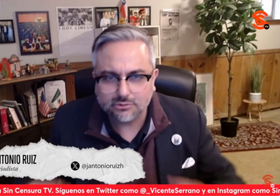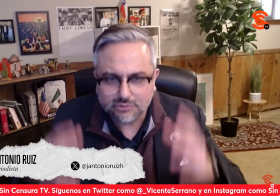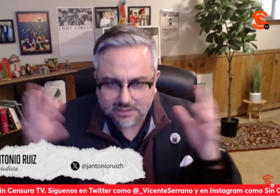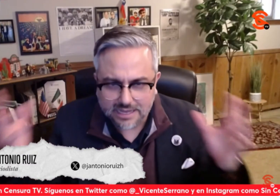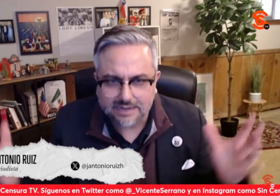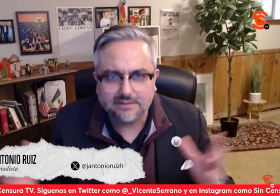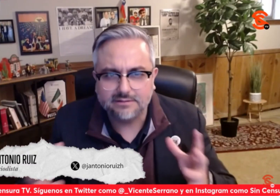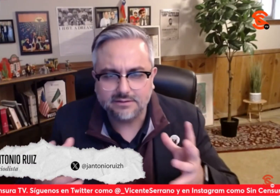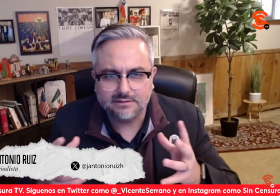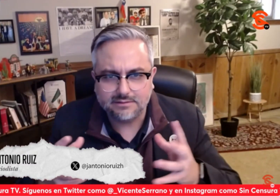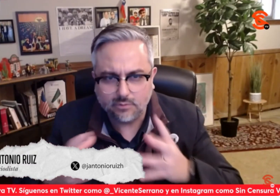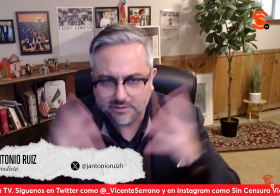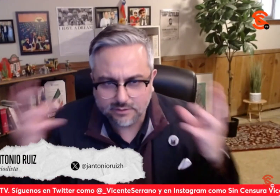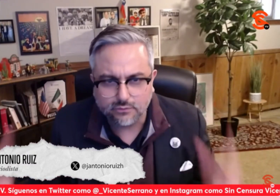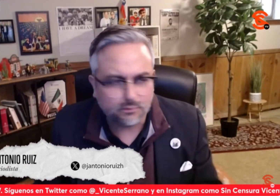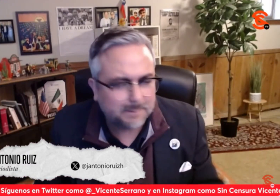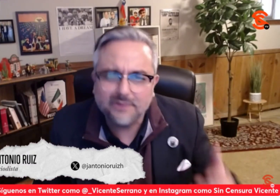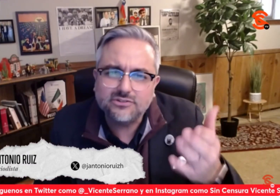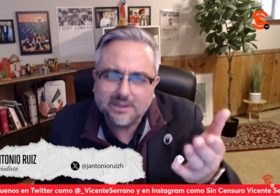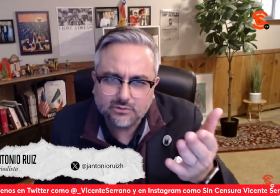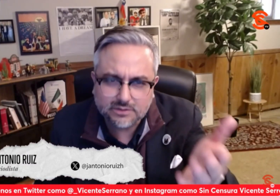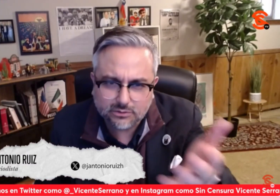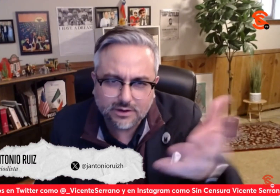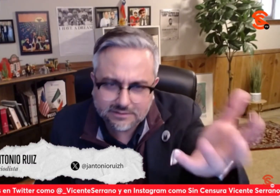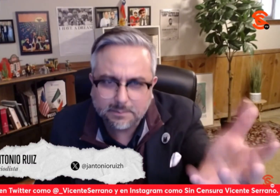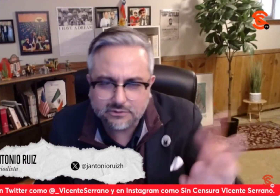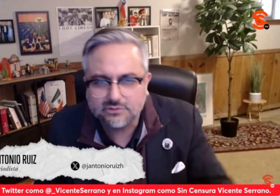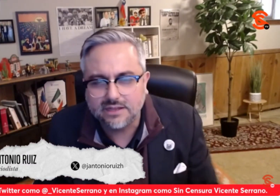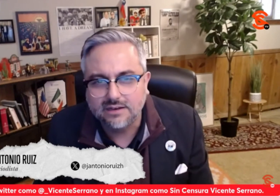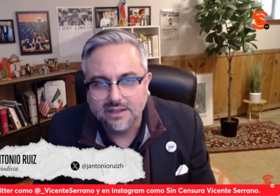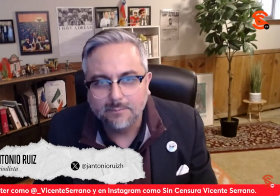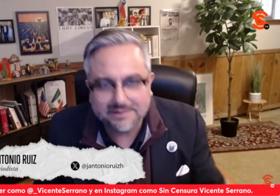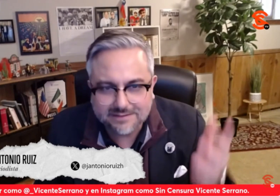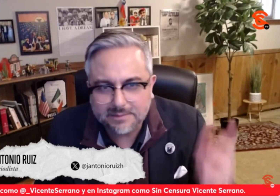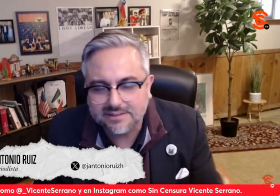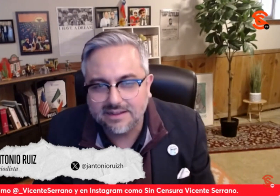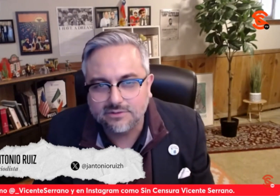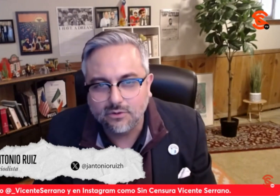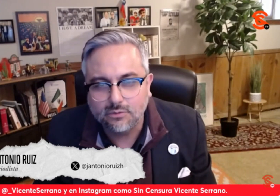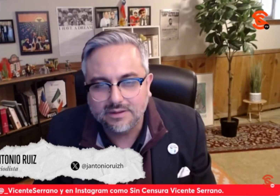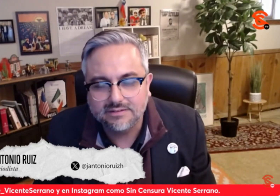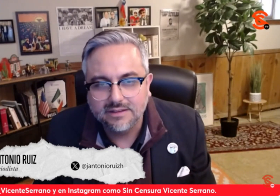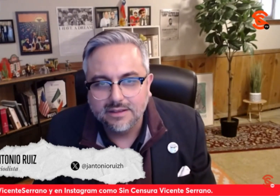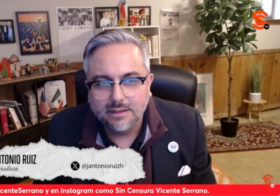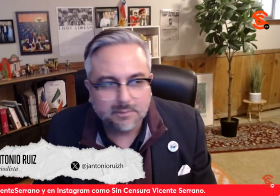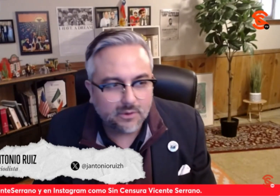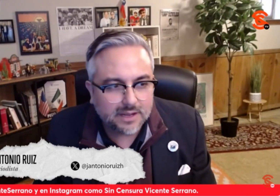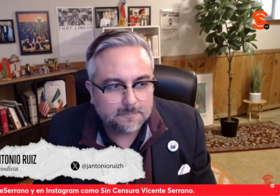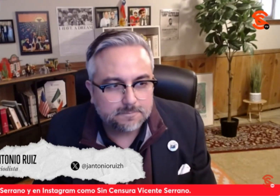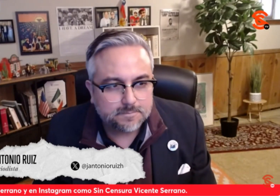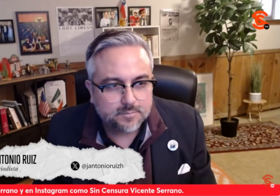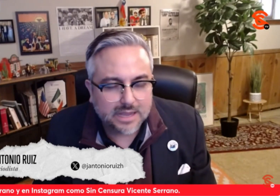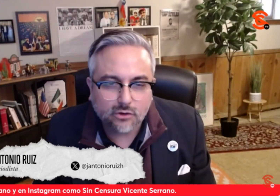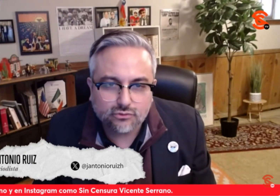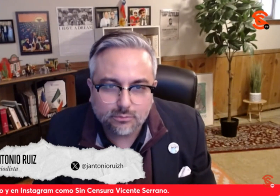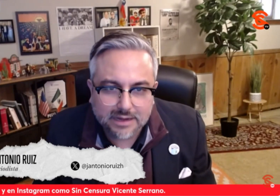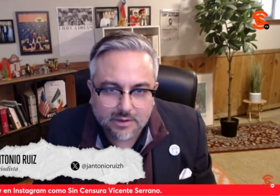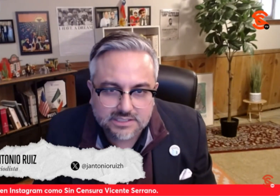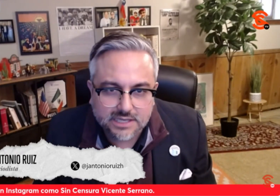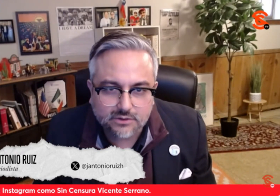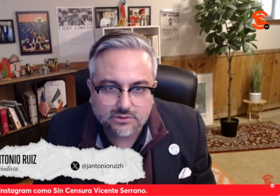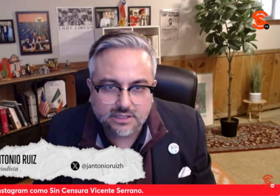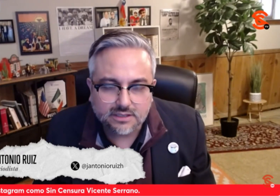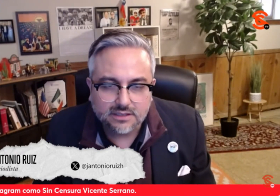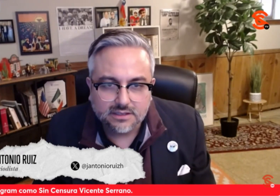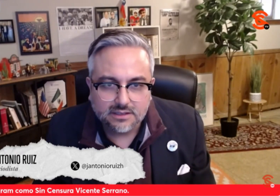expresar nuestros ideales de cualquier forma. Para eso están los editoriales y para eso están precisamente las columnas. Pero él, acostumbrado